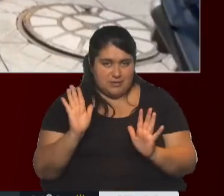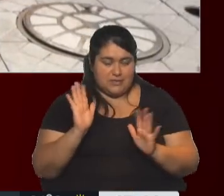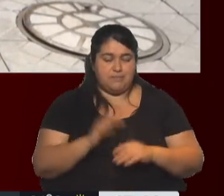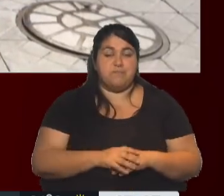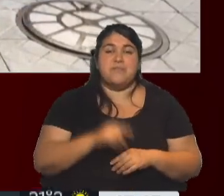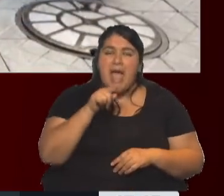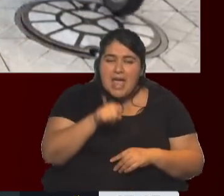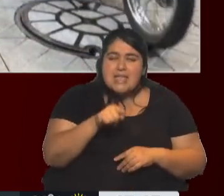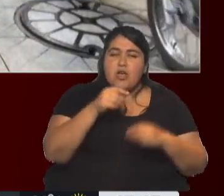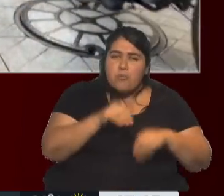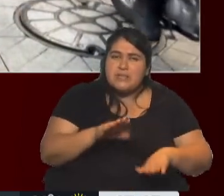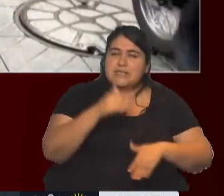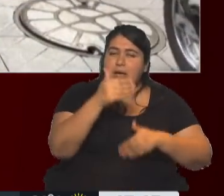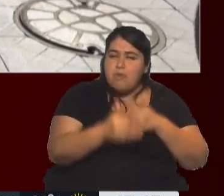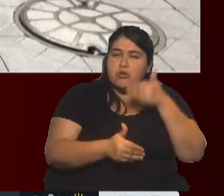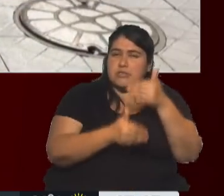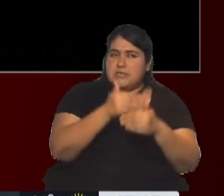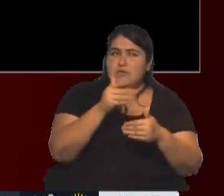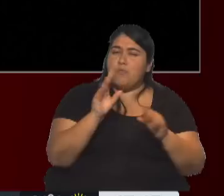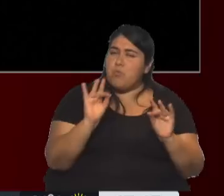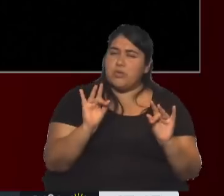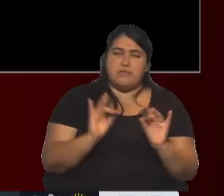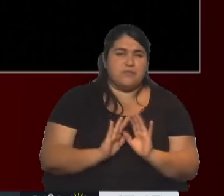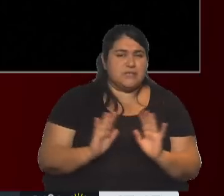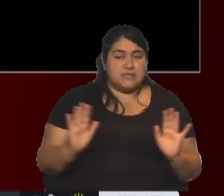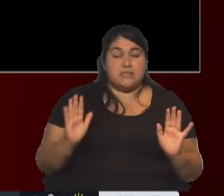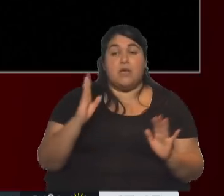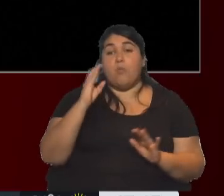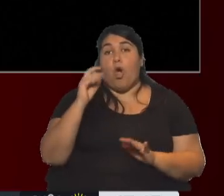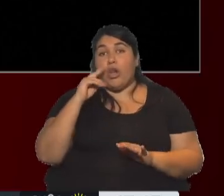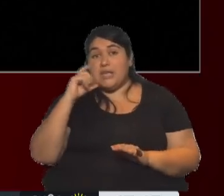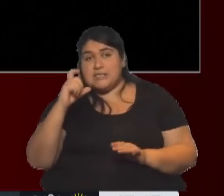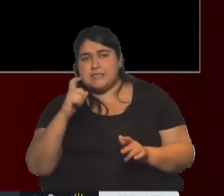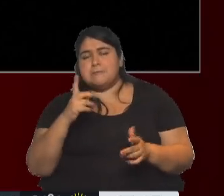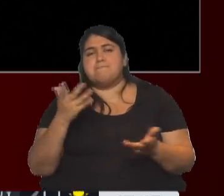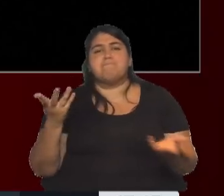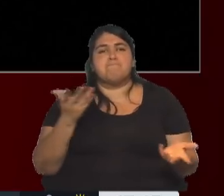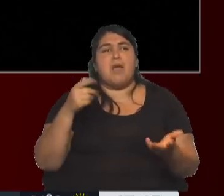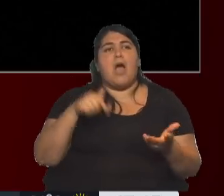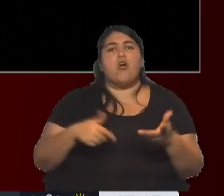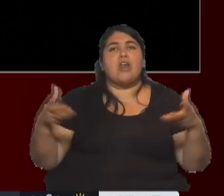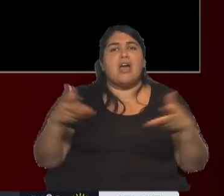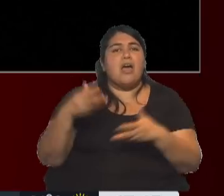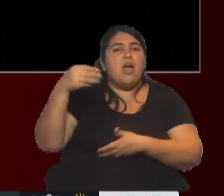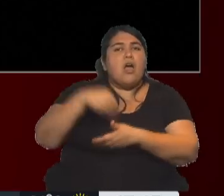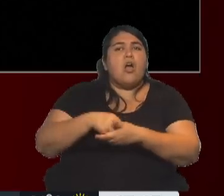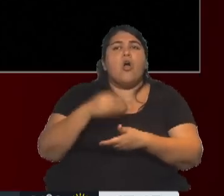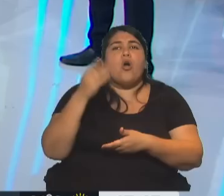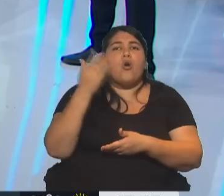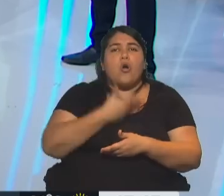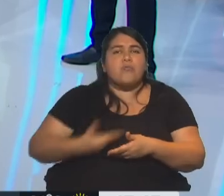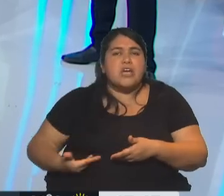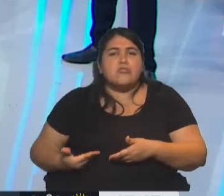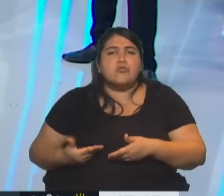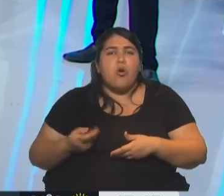un proceso que es muy complicado desde la perspectiva de Boric, porque la discusión ahora dentro de la coalición de gobierno es hacia dónde tenemos que ir, ¿no?